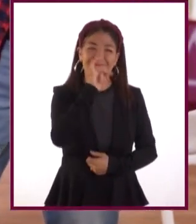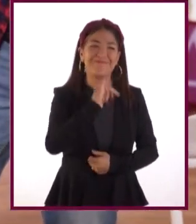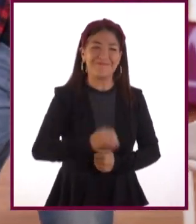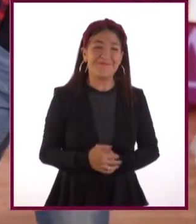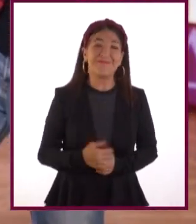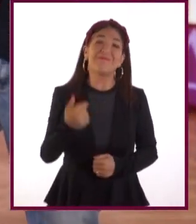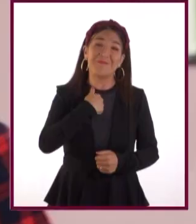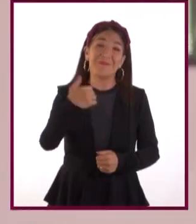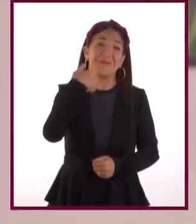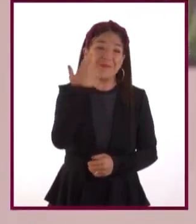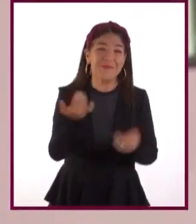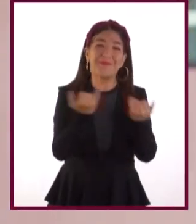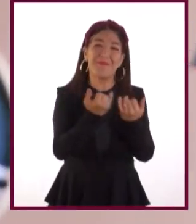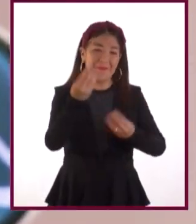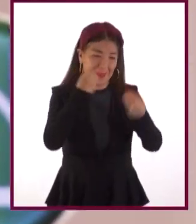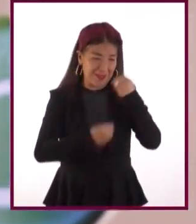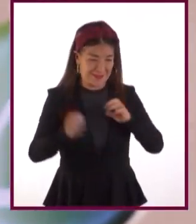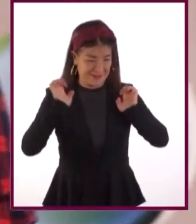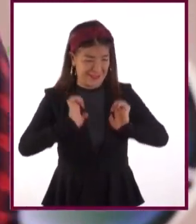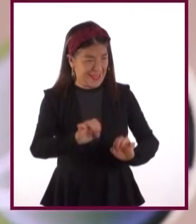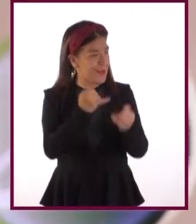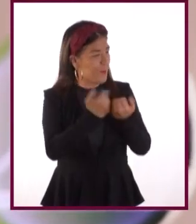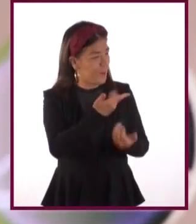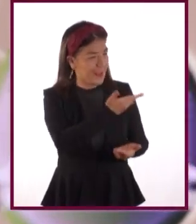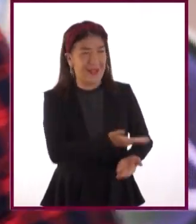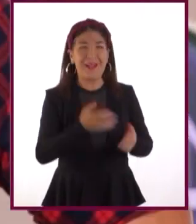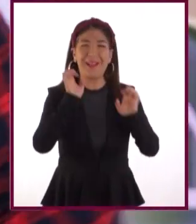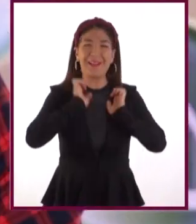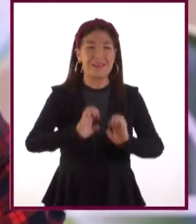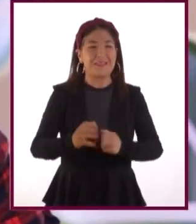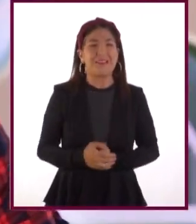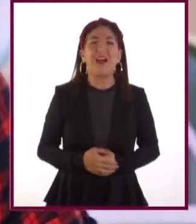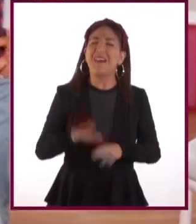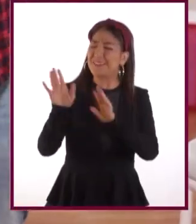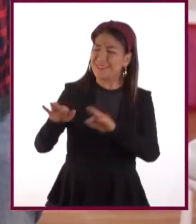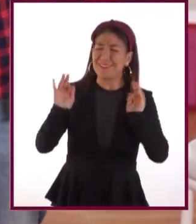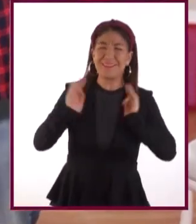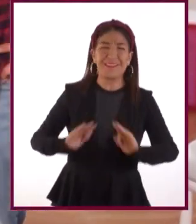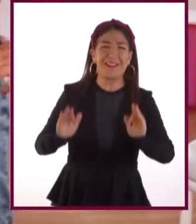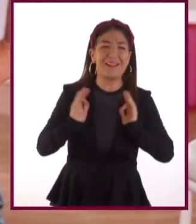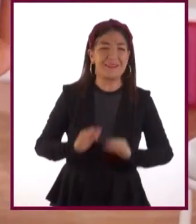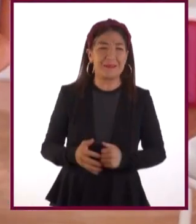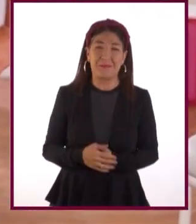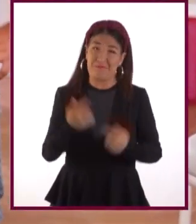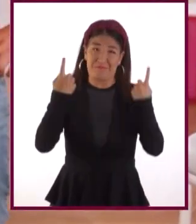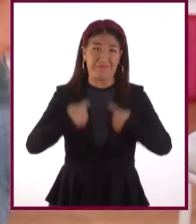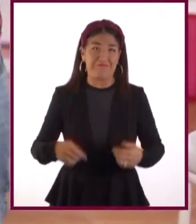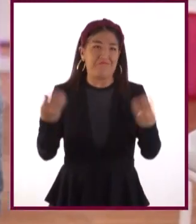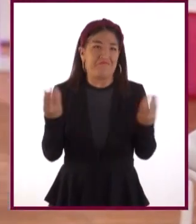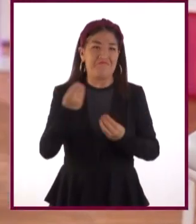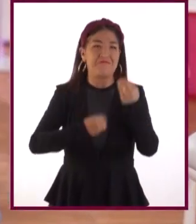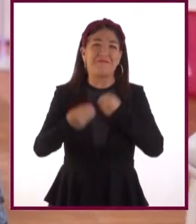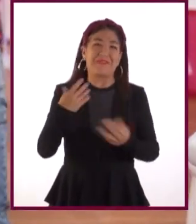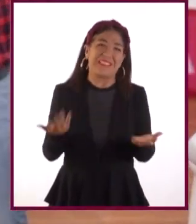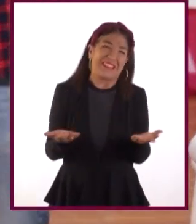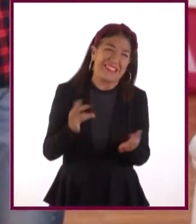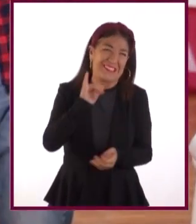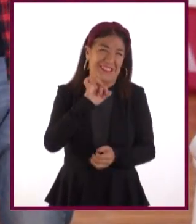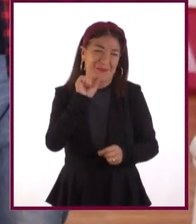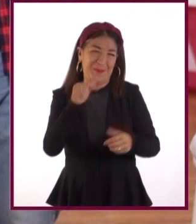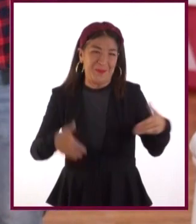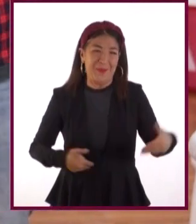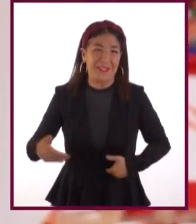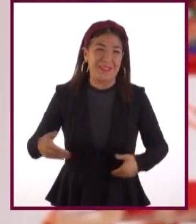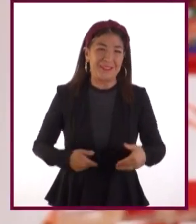conoces muy bien, Ismara. La verdad es que yo también quería vestirme así elegante como tú. Pero no te pierdes de nada, ¿eh? Esta vestimenta está un